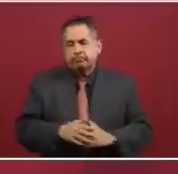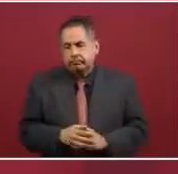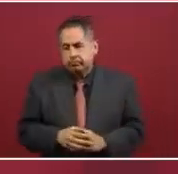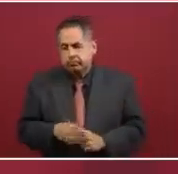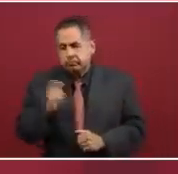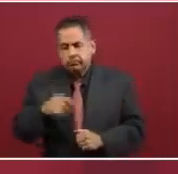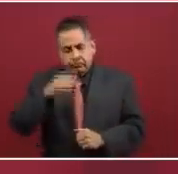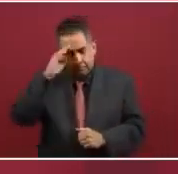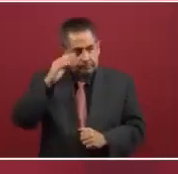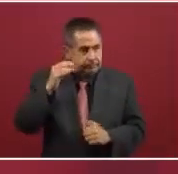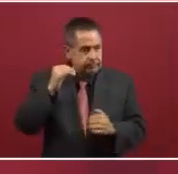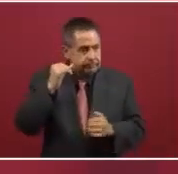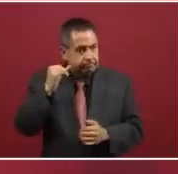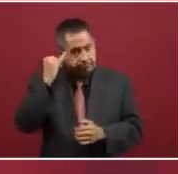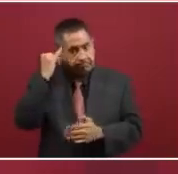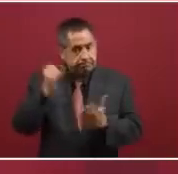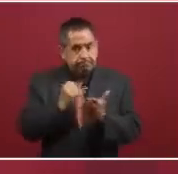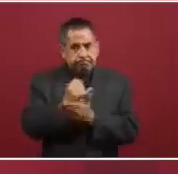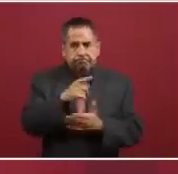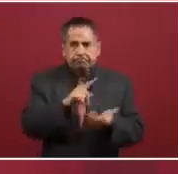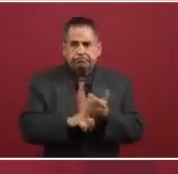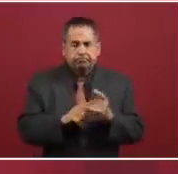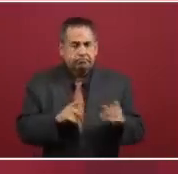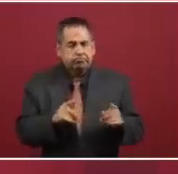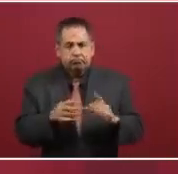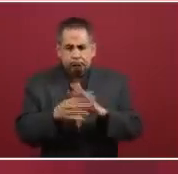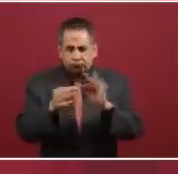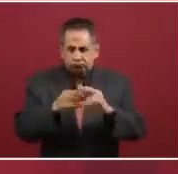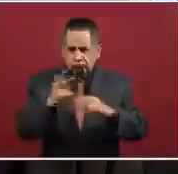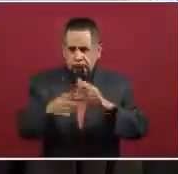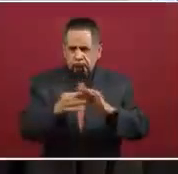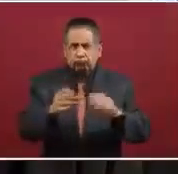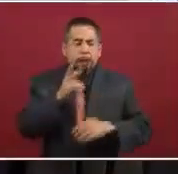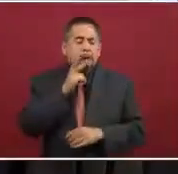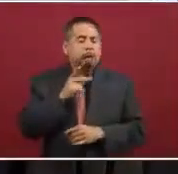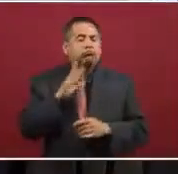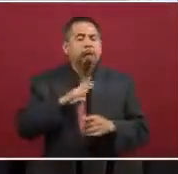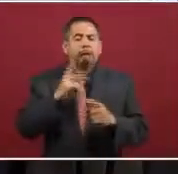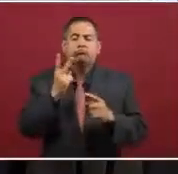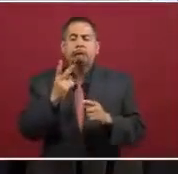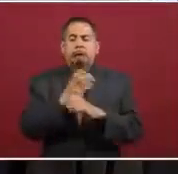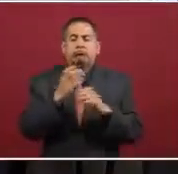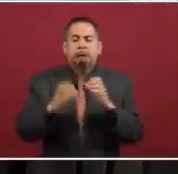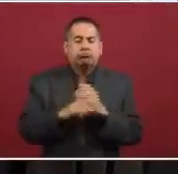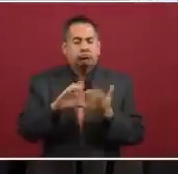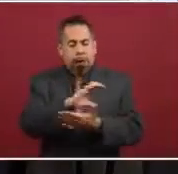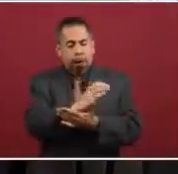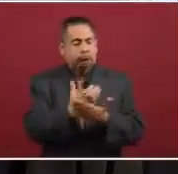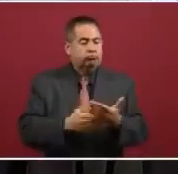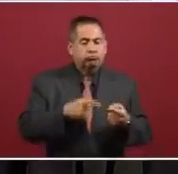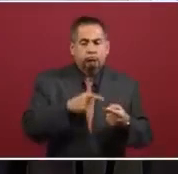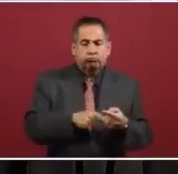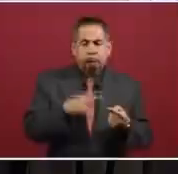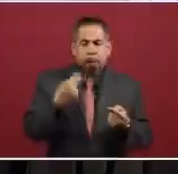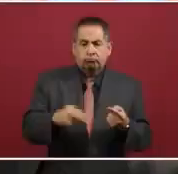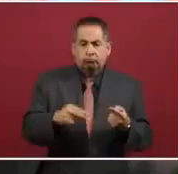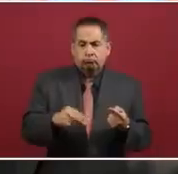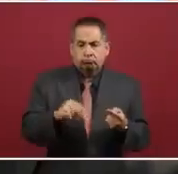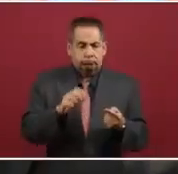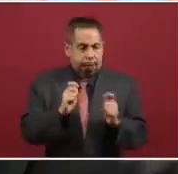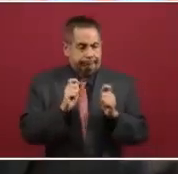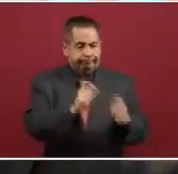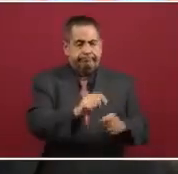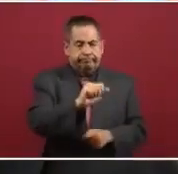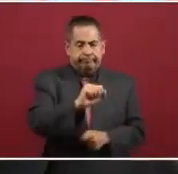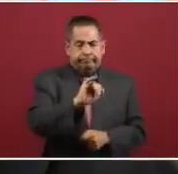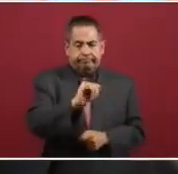lo mejor es la siguiente. Es un poquito raro, pero aguántenme tantito. Hay dos tipos de contratos. Unos que se llaman asignaciones, que